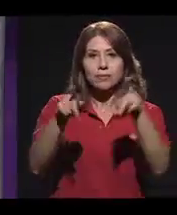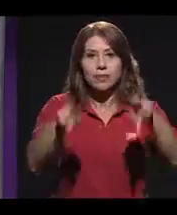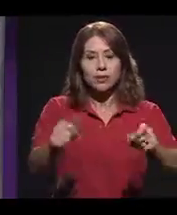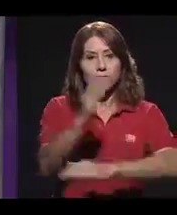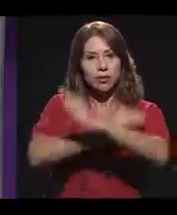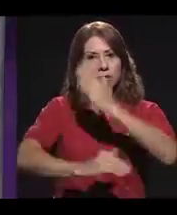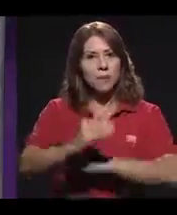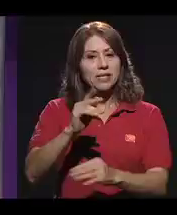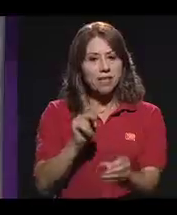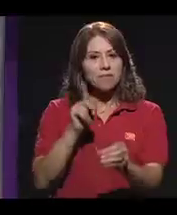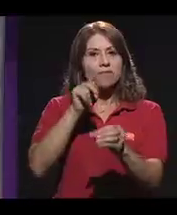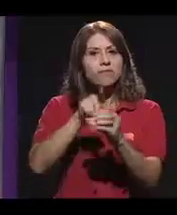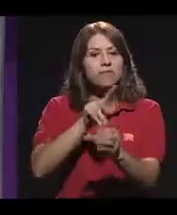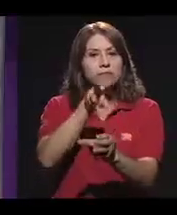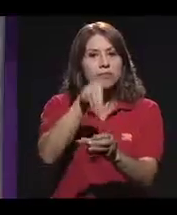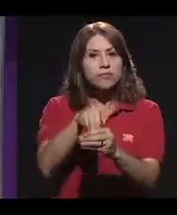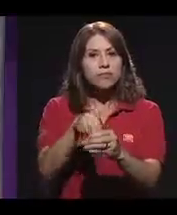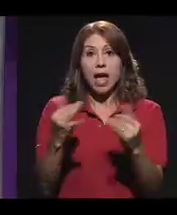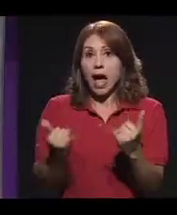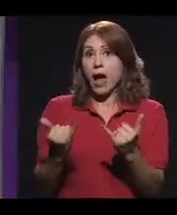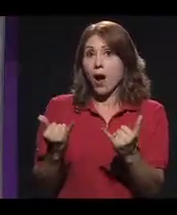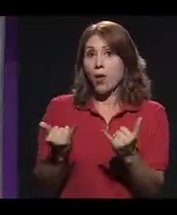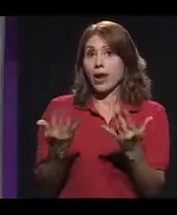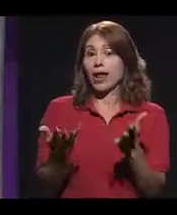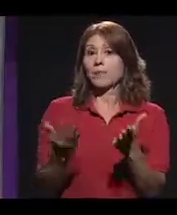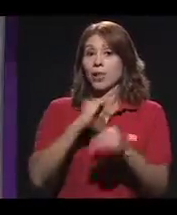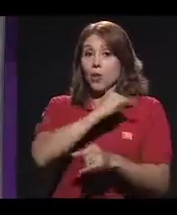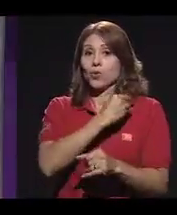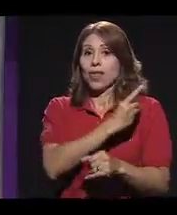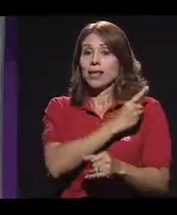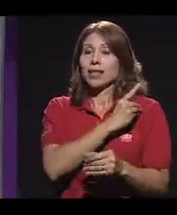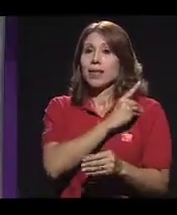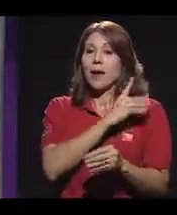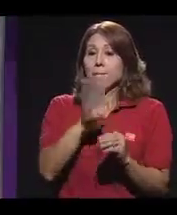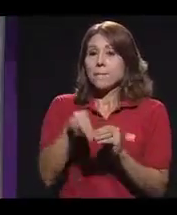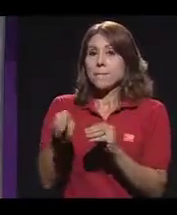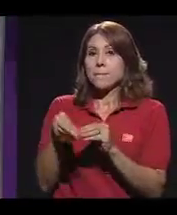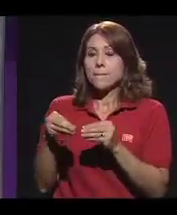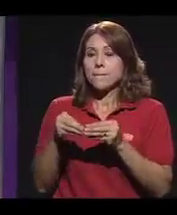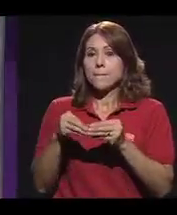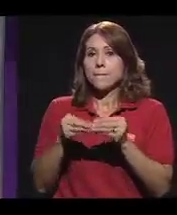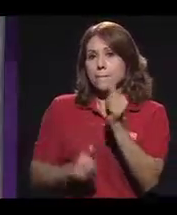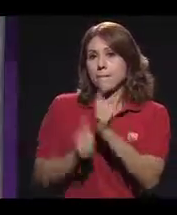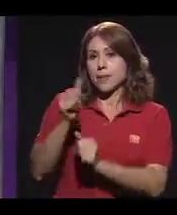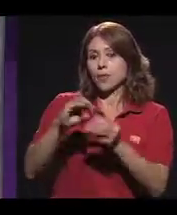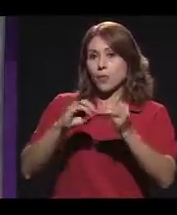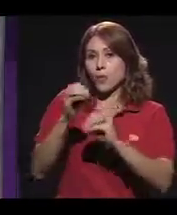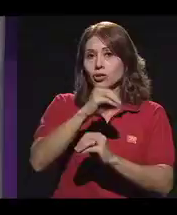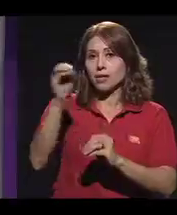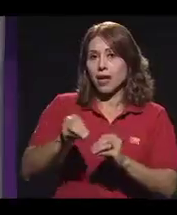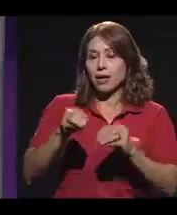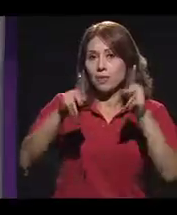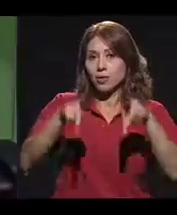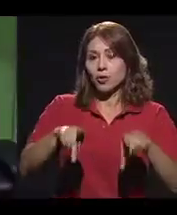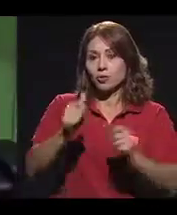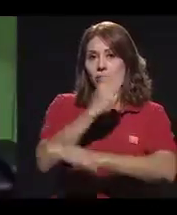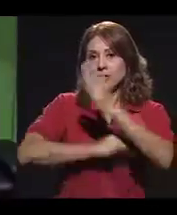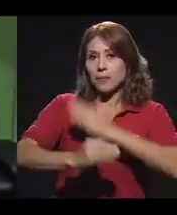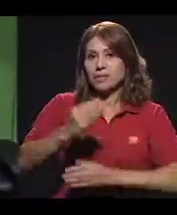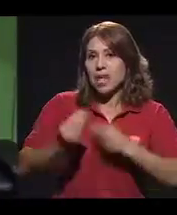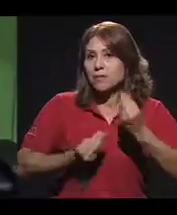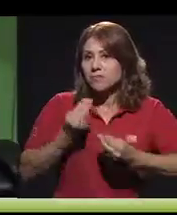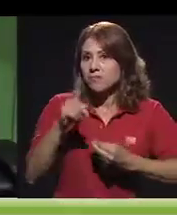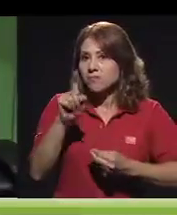Va a aumentar el porcentaje de personas con discapacidad que va a ser representado en la Junta Directiva. Explicar cómo va a ser esa conformación de esta nueva Junta.